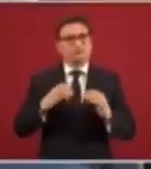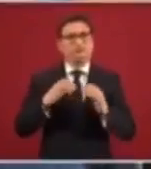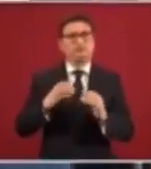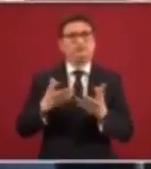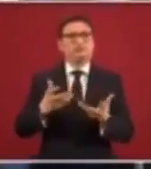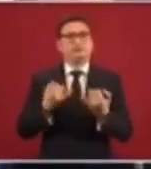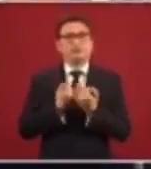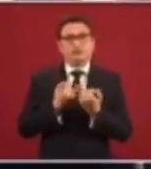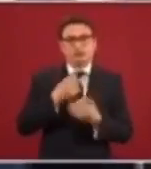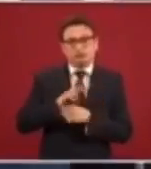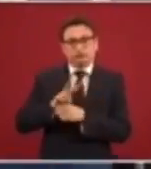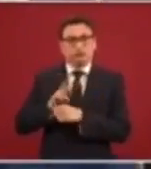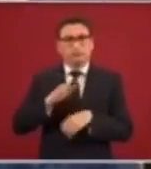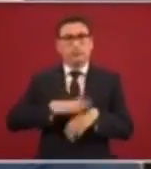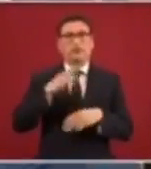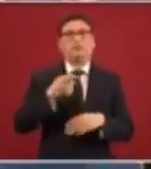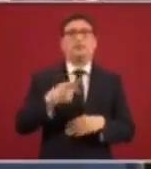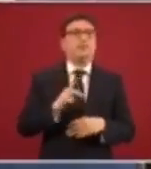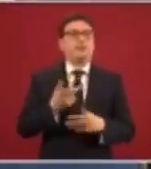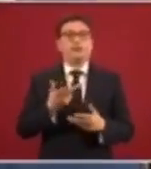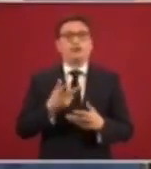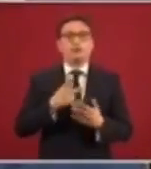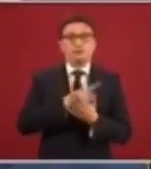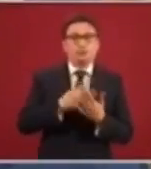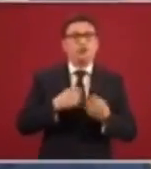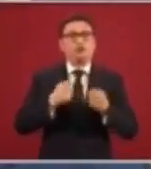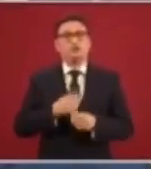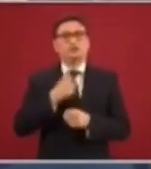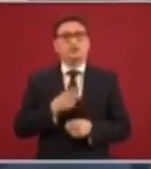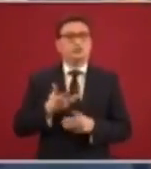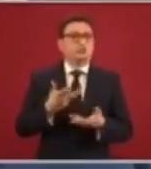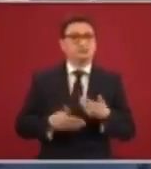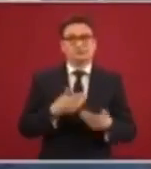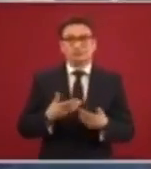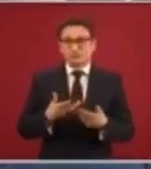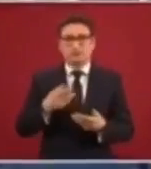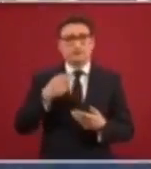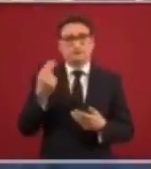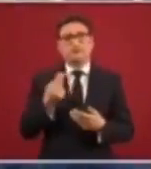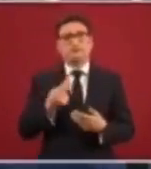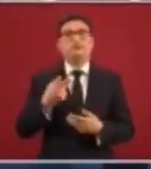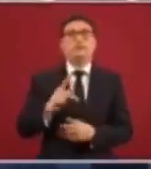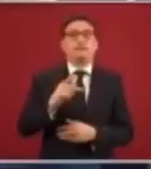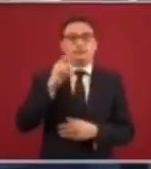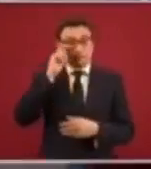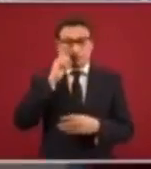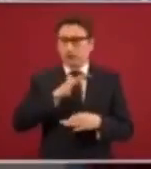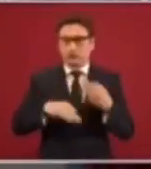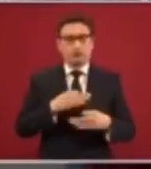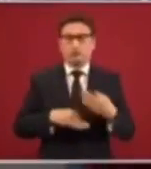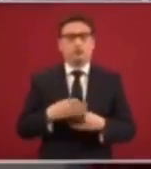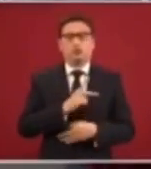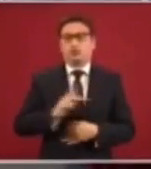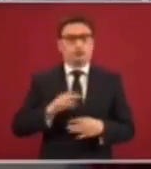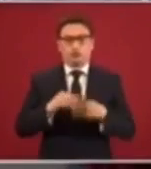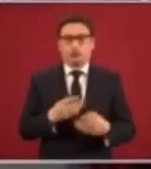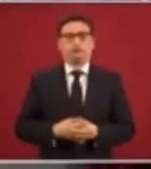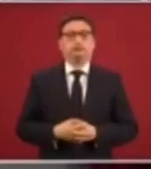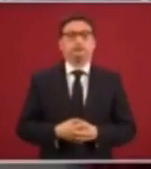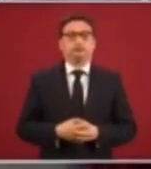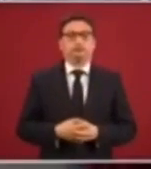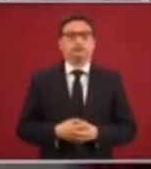no nada más mayor observación, sino que no todos los elementos, el plan de seguridad no solamente se vaya, que sí es muy necesario, pero también hay otras cuestiones? Todo. Tenemos